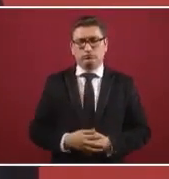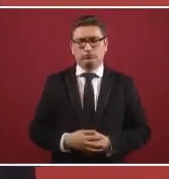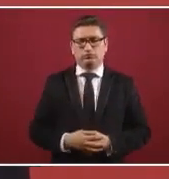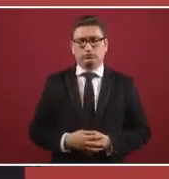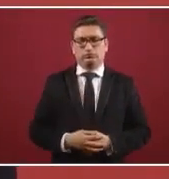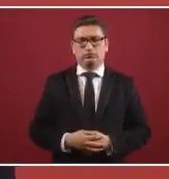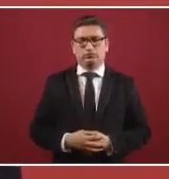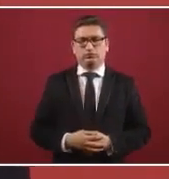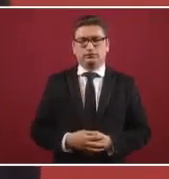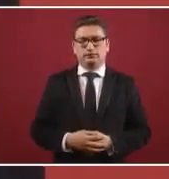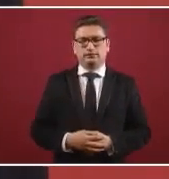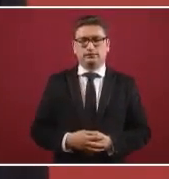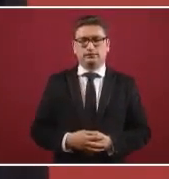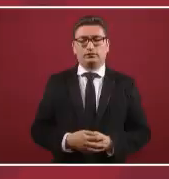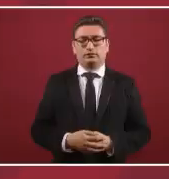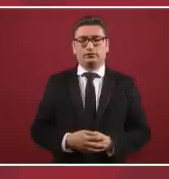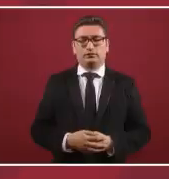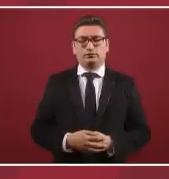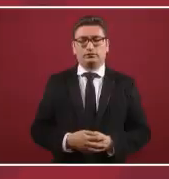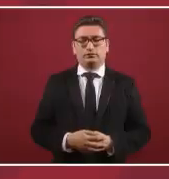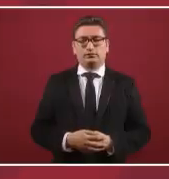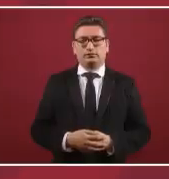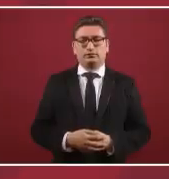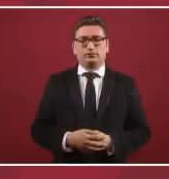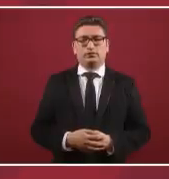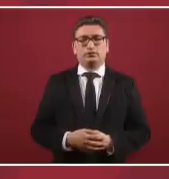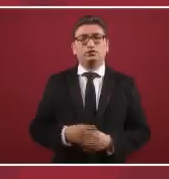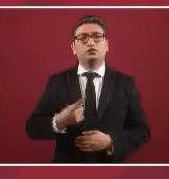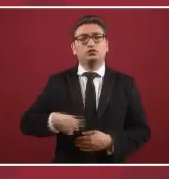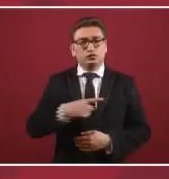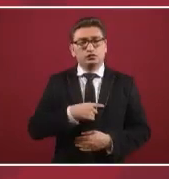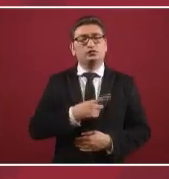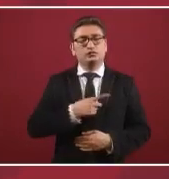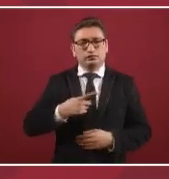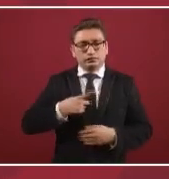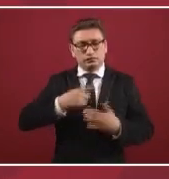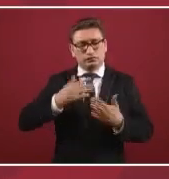Tenemos que conseguir, mediante el estudio y el trabajo,